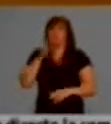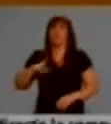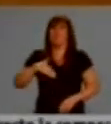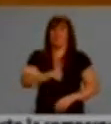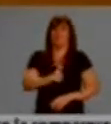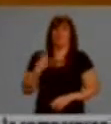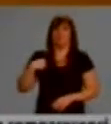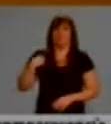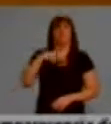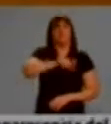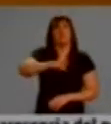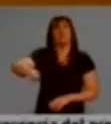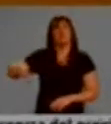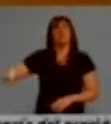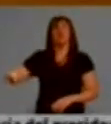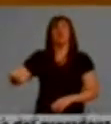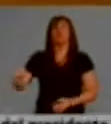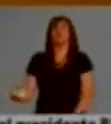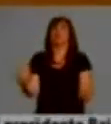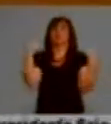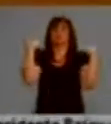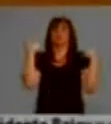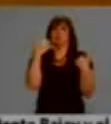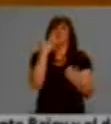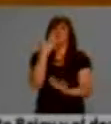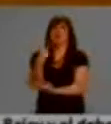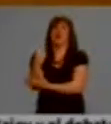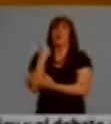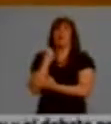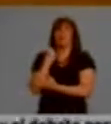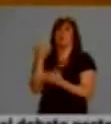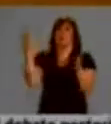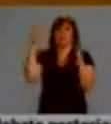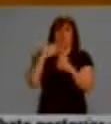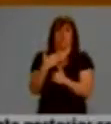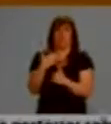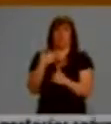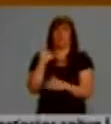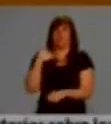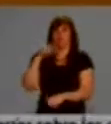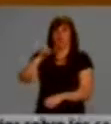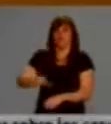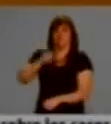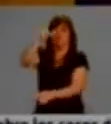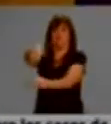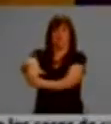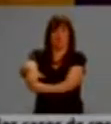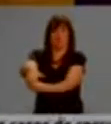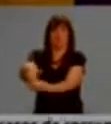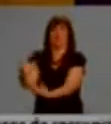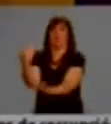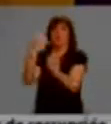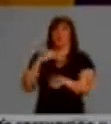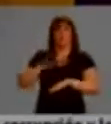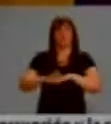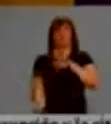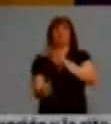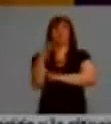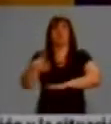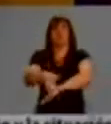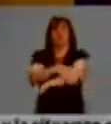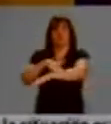los ciudadanos a quienes no han conseguido el apoyo suficiente en las urnas para formar un gobierno. Lo que